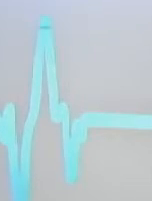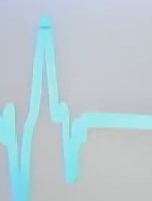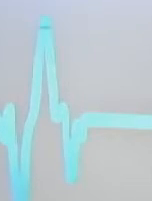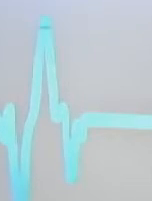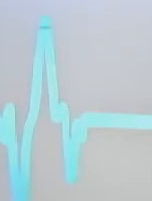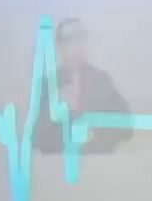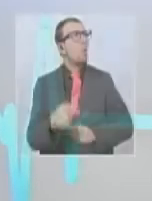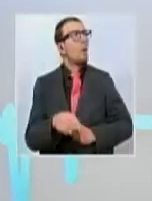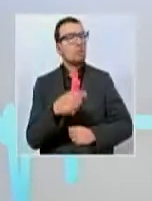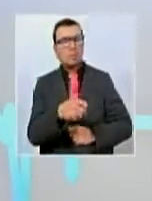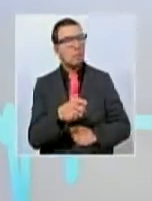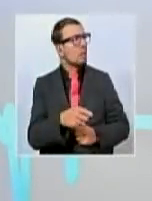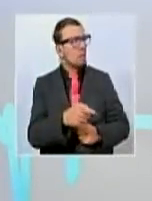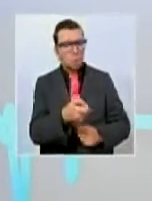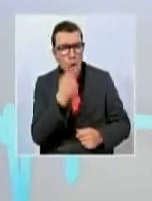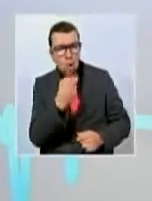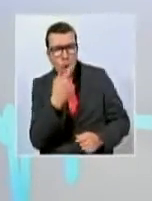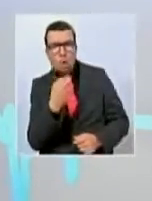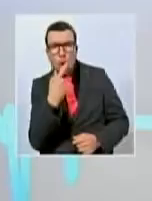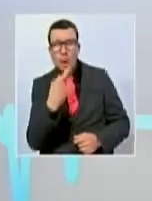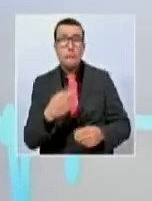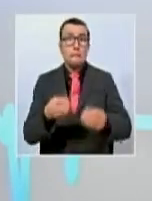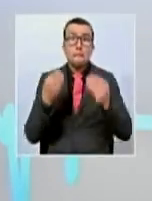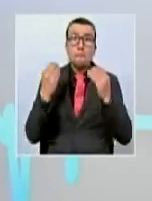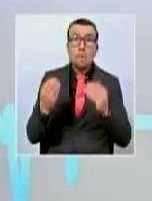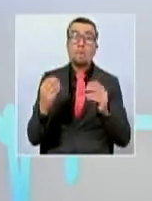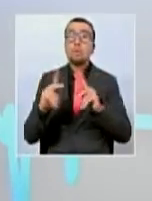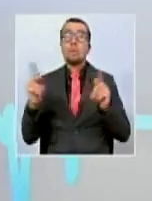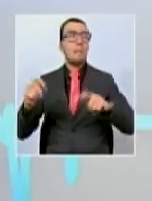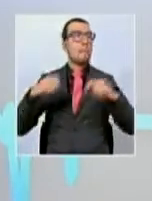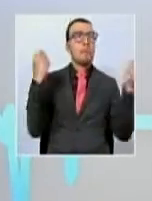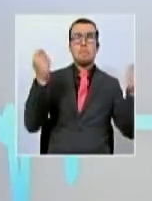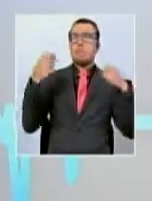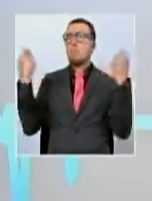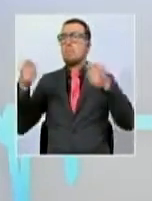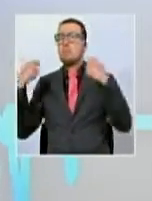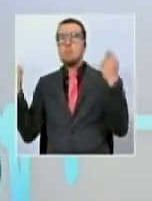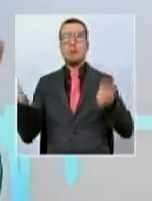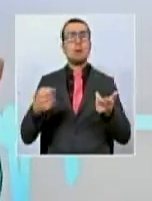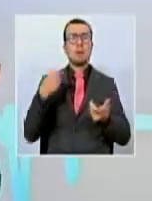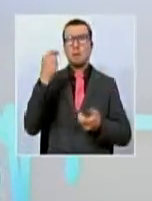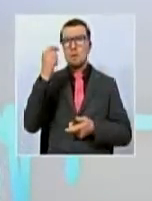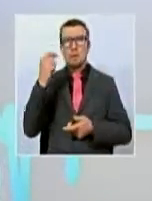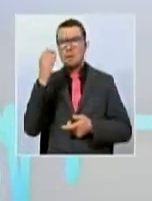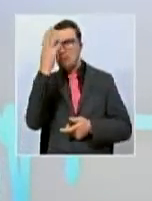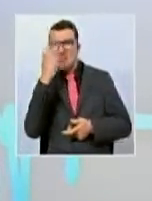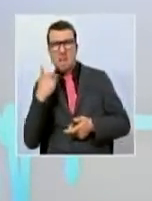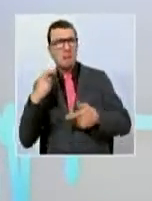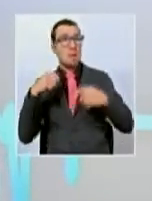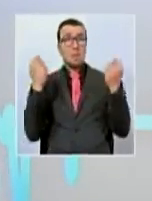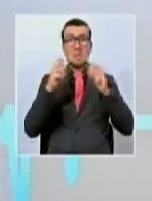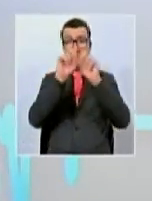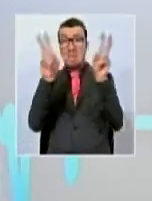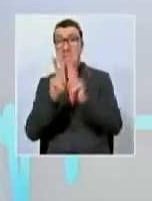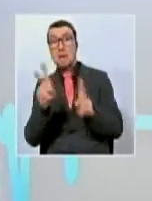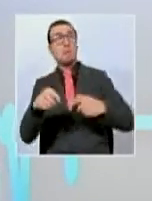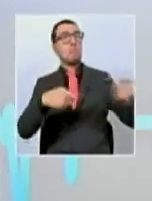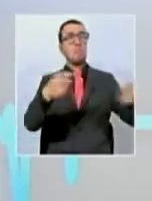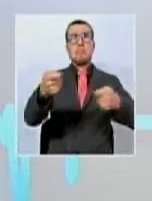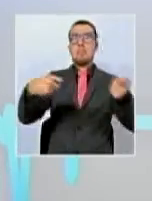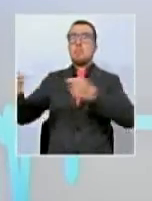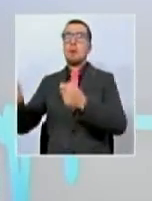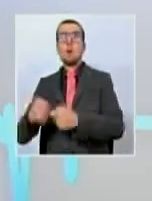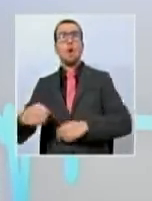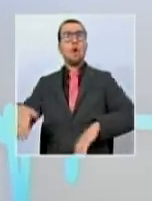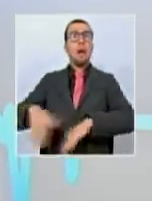abusando por venta de redes, por venta en la calle, que de pronto la